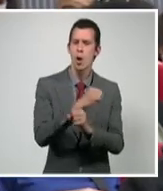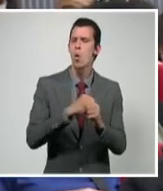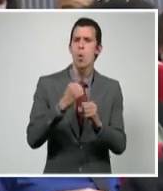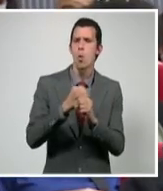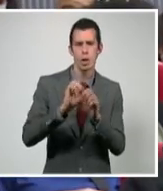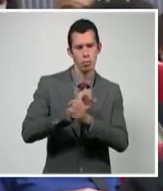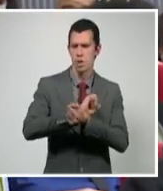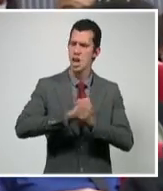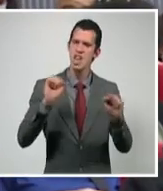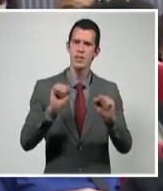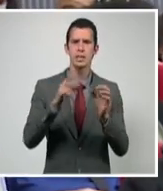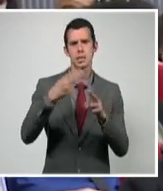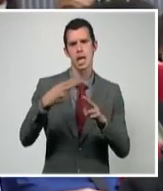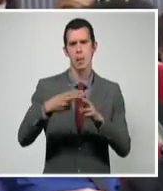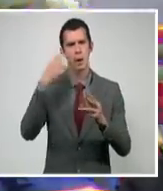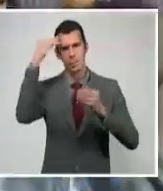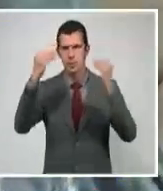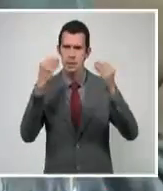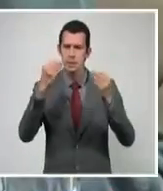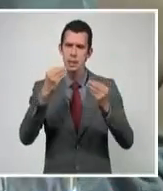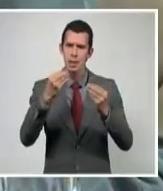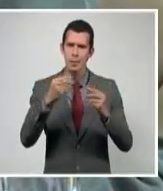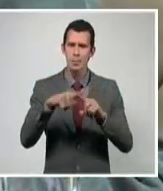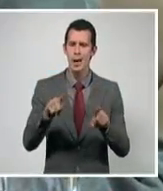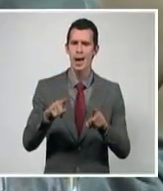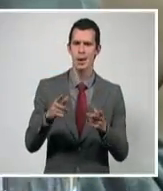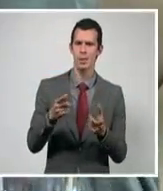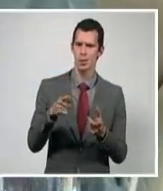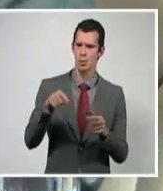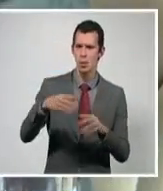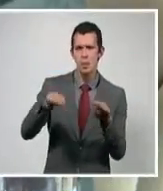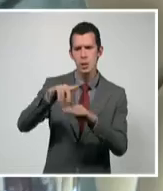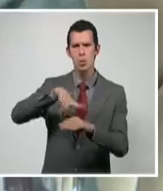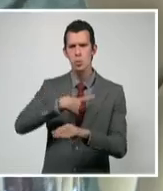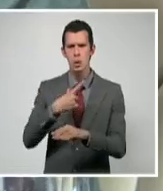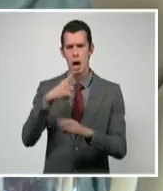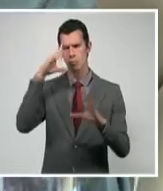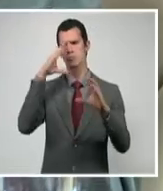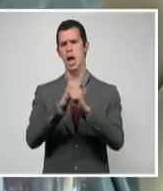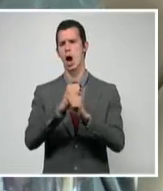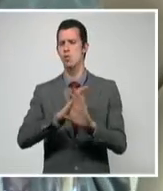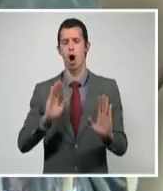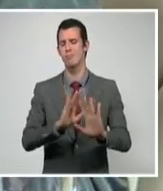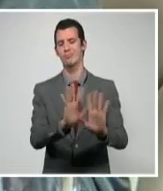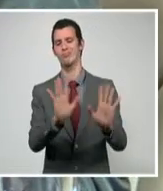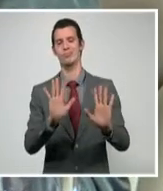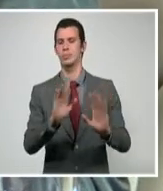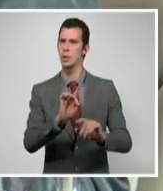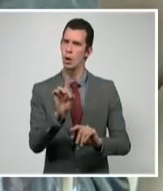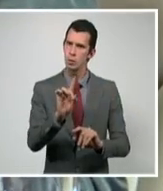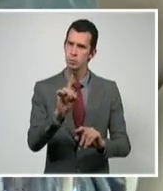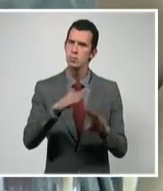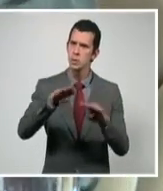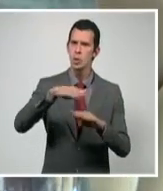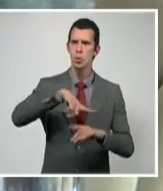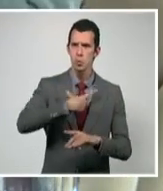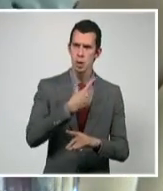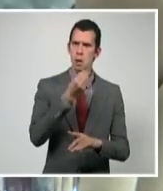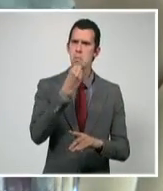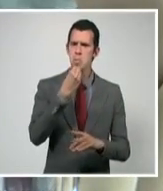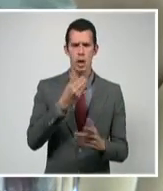con el pensamiento crítico. Sí dialoga y sí lo apoya. Yo creo que el problema es que se nos mezcló una cosa con la otra.